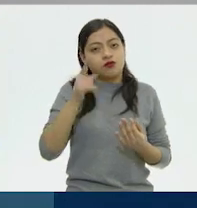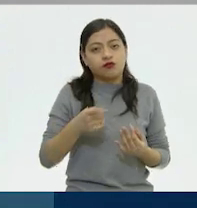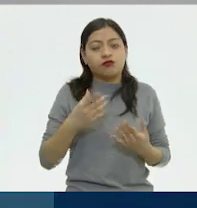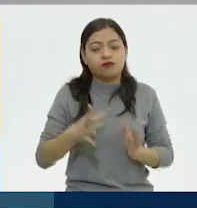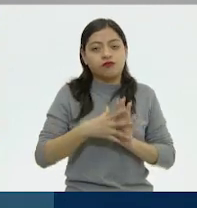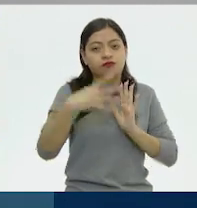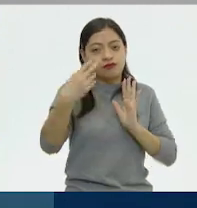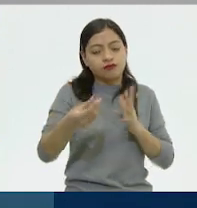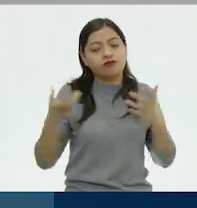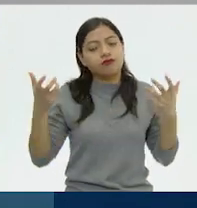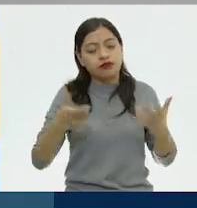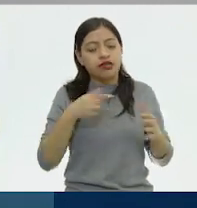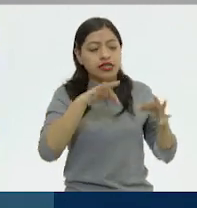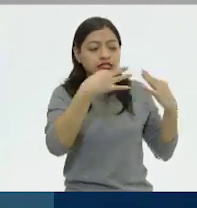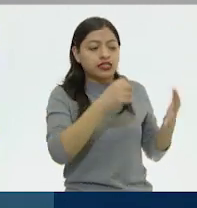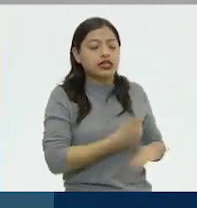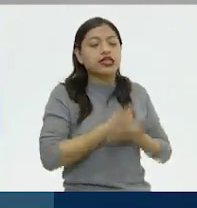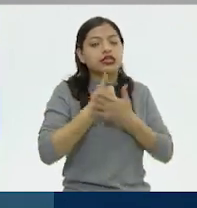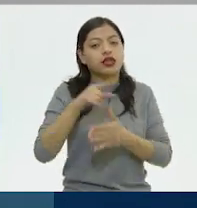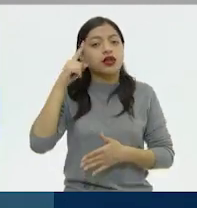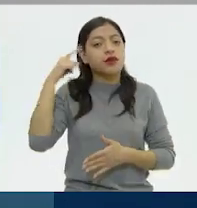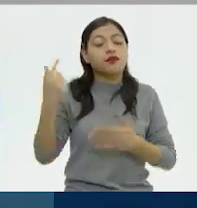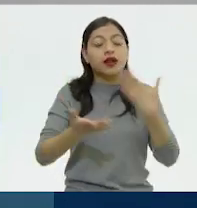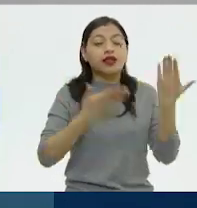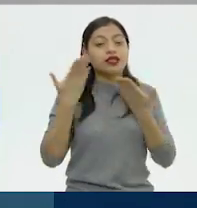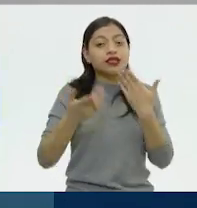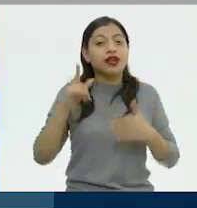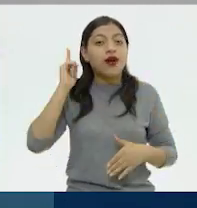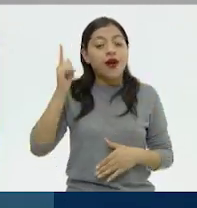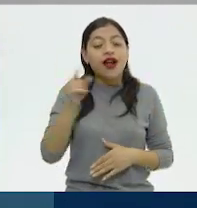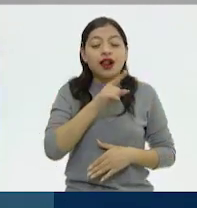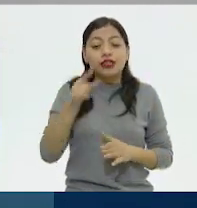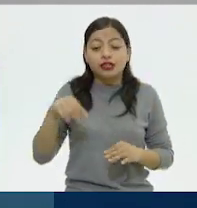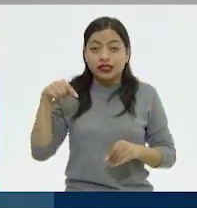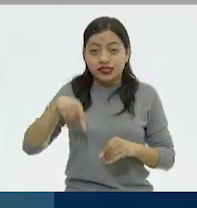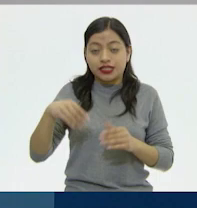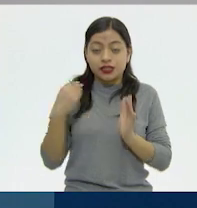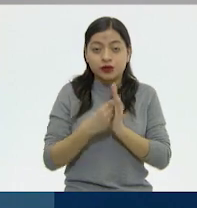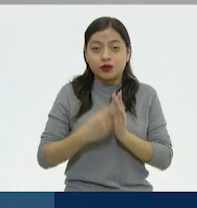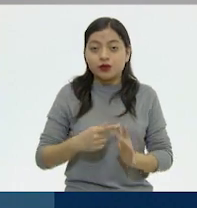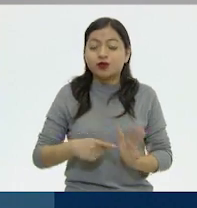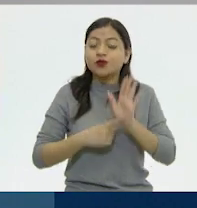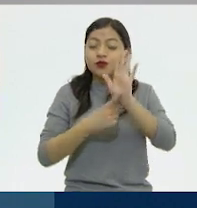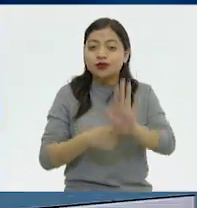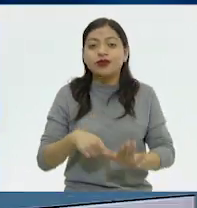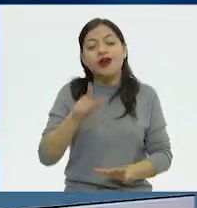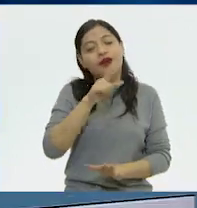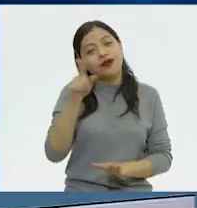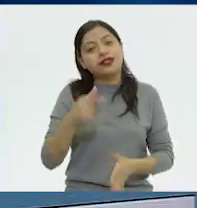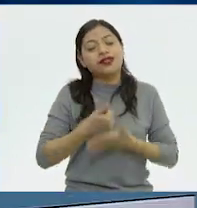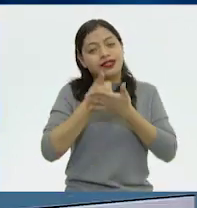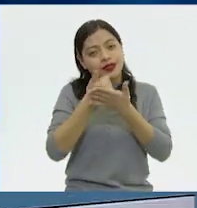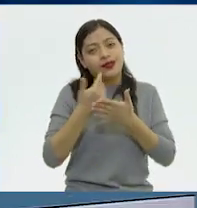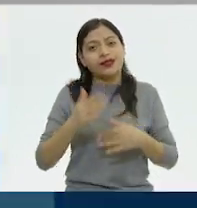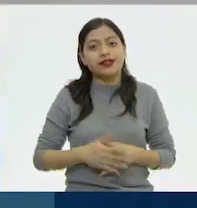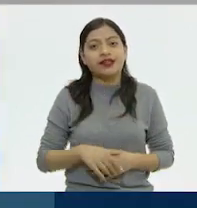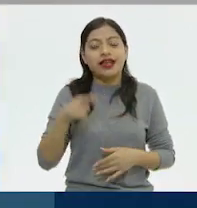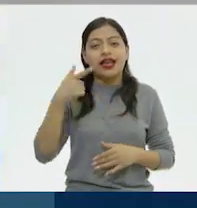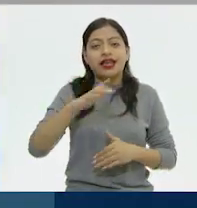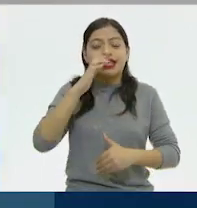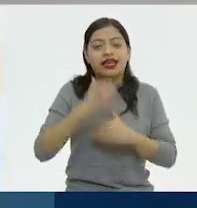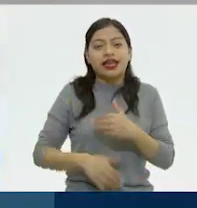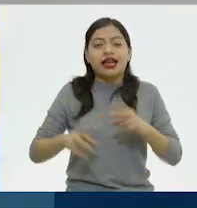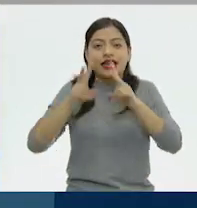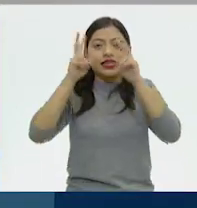también elaborar tus guías de autoestudio. Y espero que esta sesión te haya sido de mucha utilidad. Hemos terminado con guías